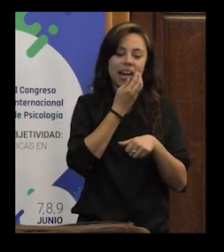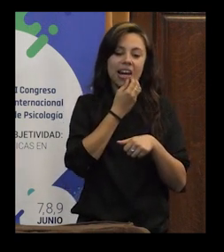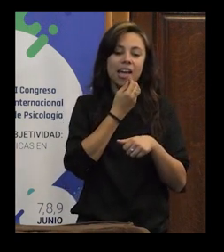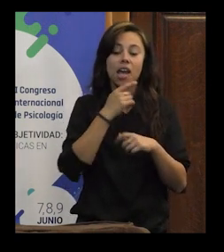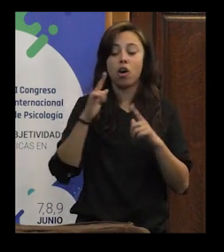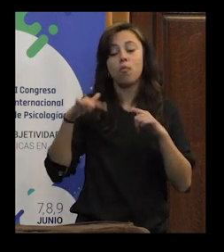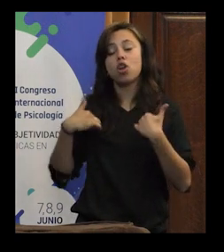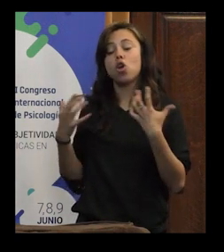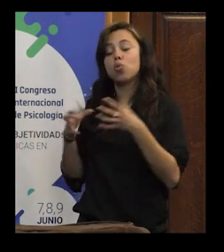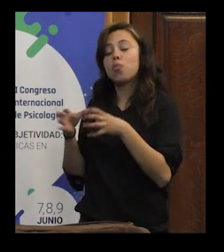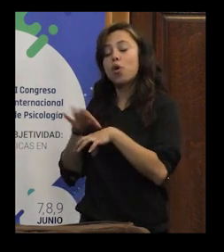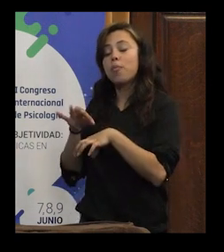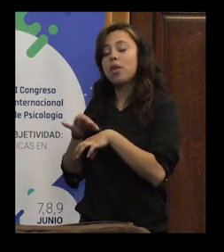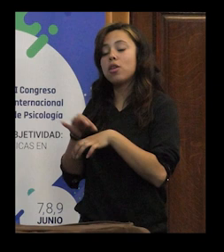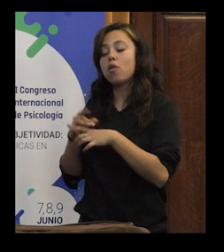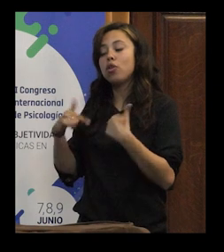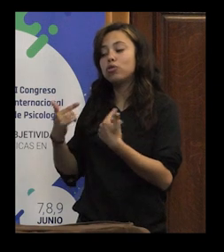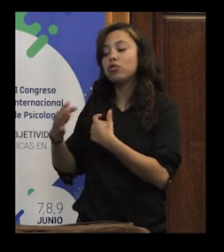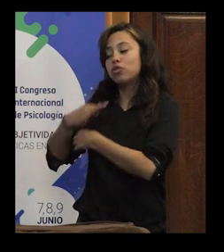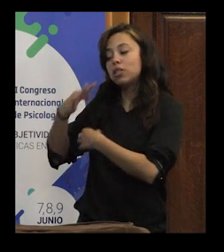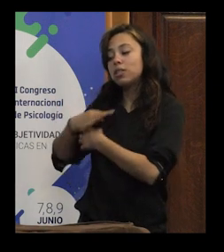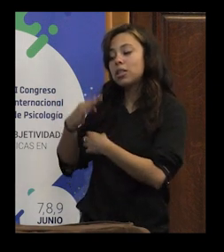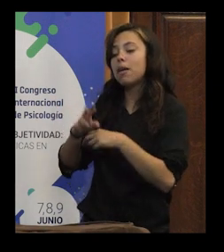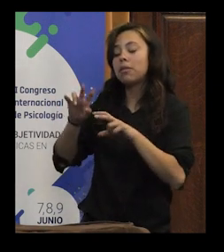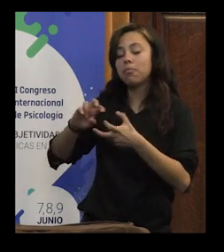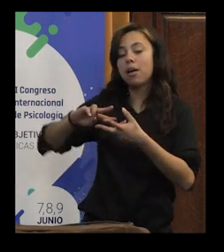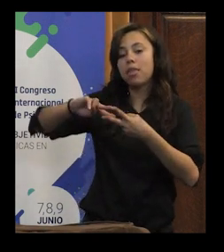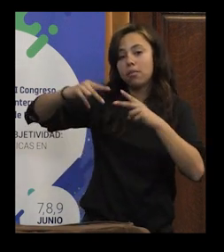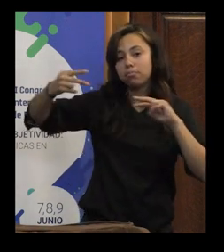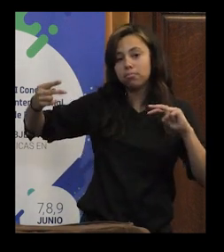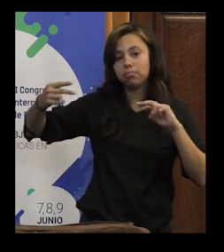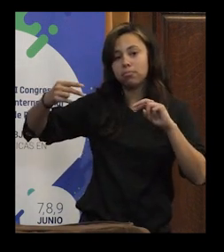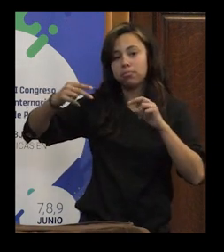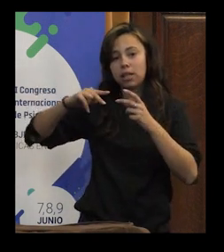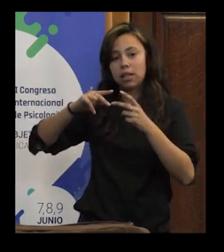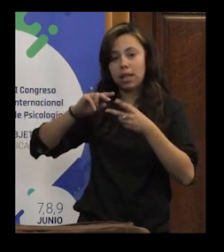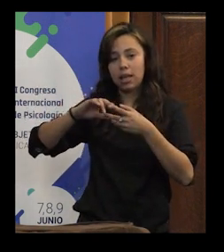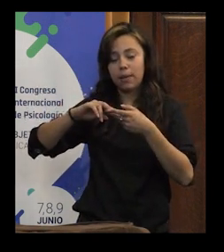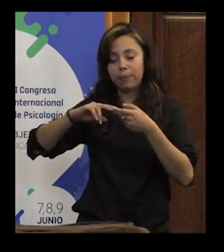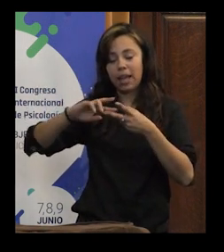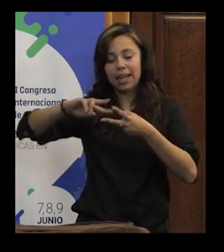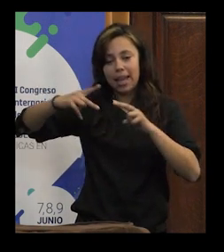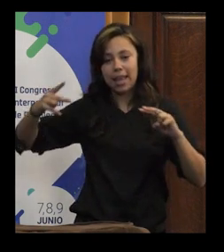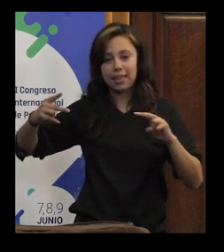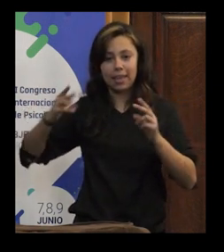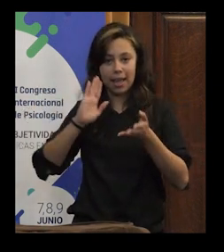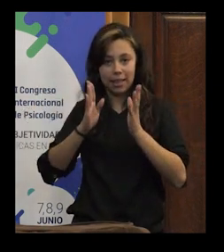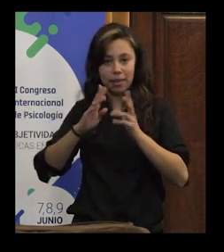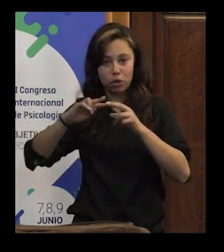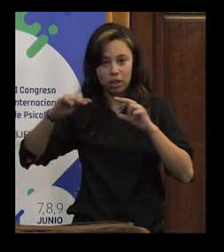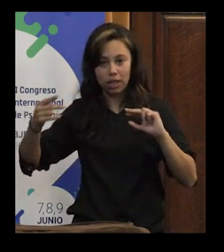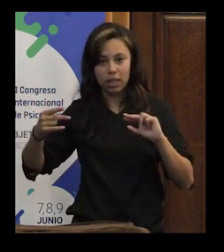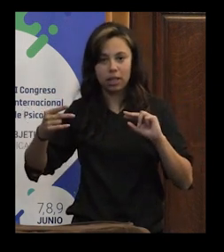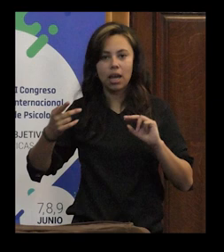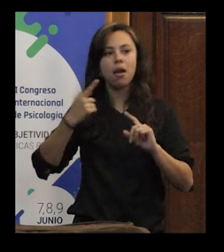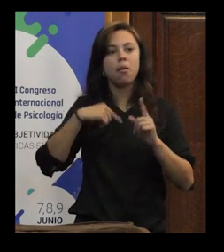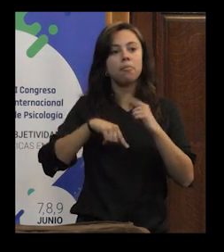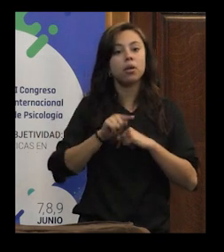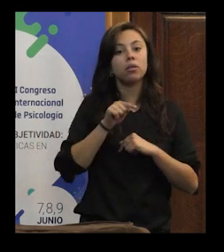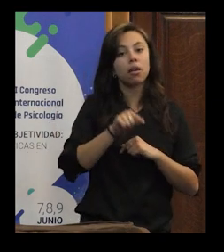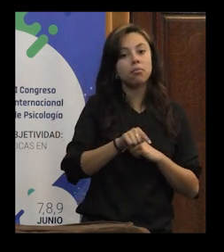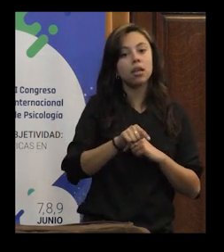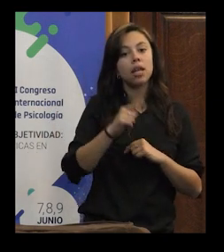forma de una psicoterapia breve, basada en un sentido de responsabilidad ante